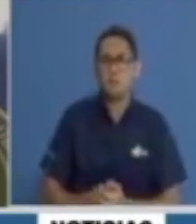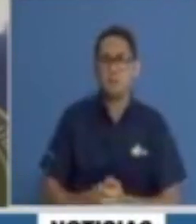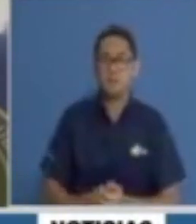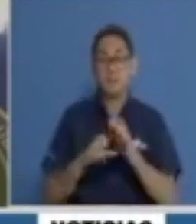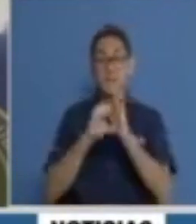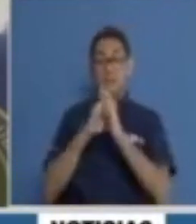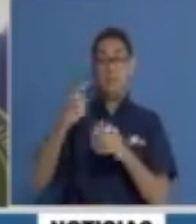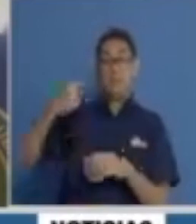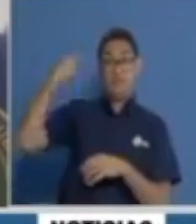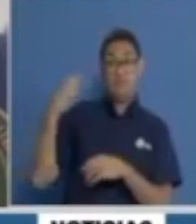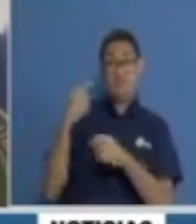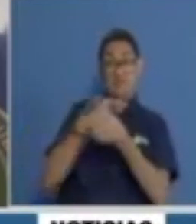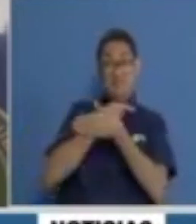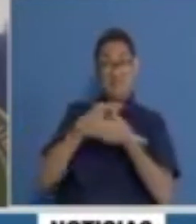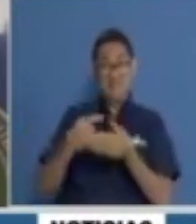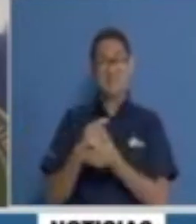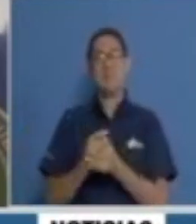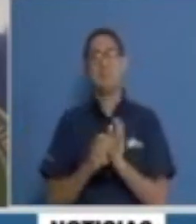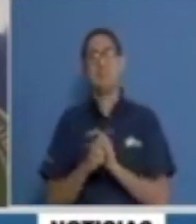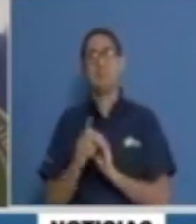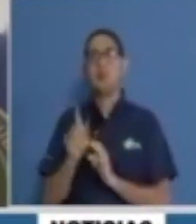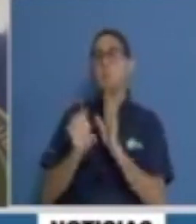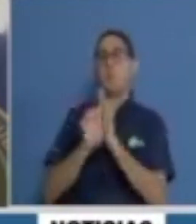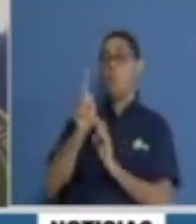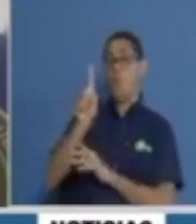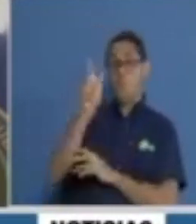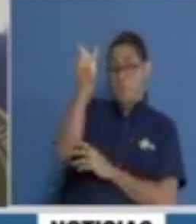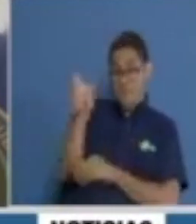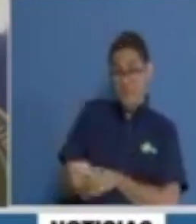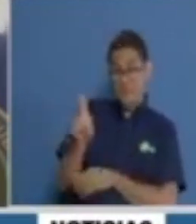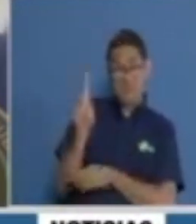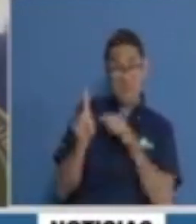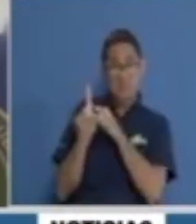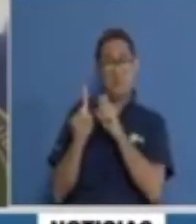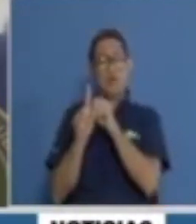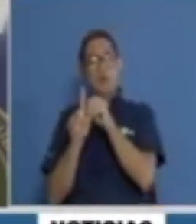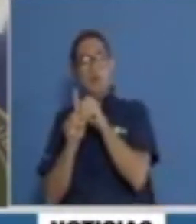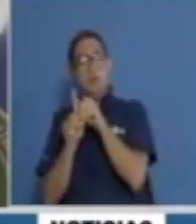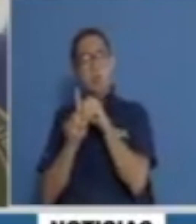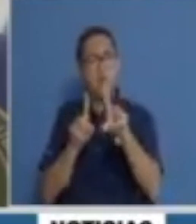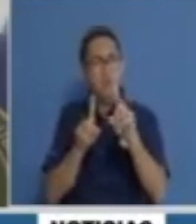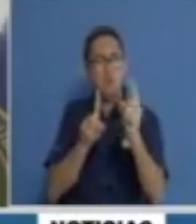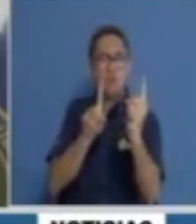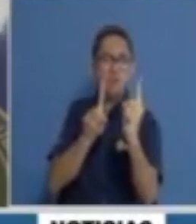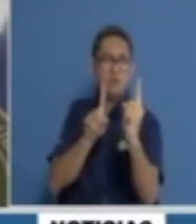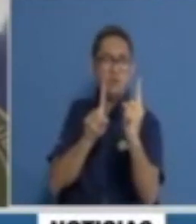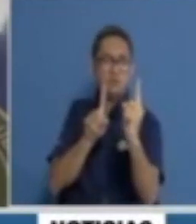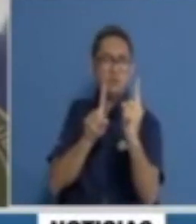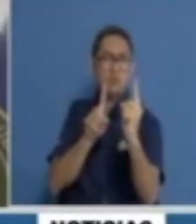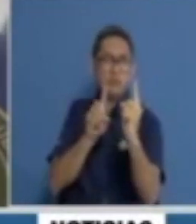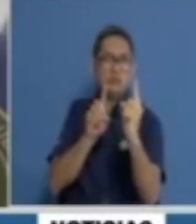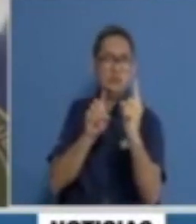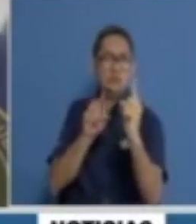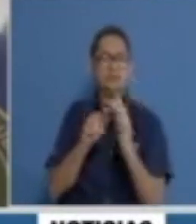esa meta sobre todo de alcanzar lo que eran las medidas de mitigación. Para